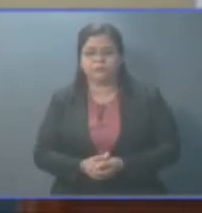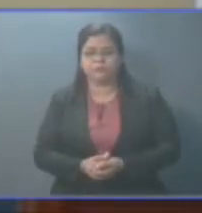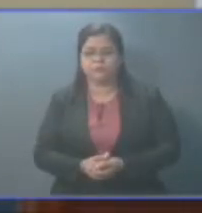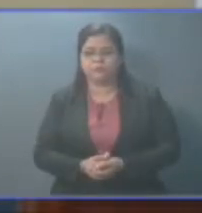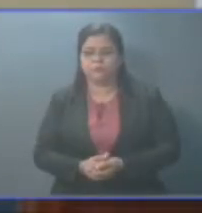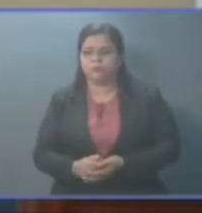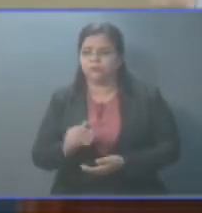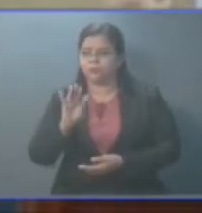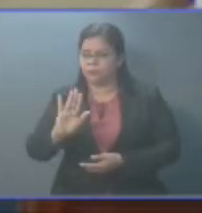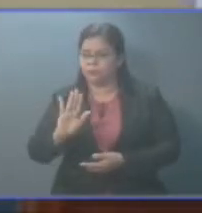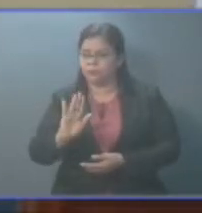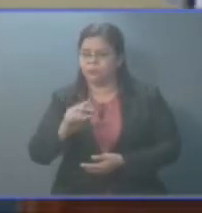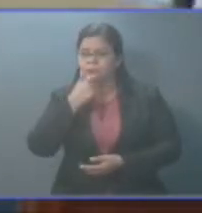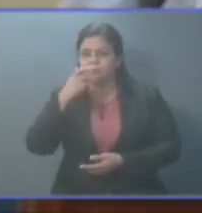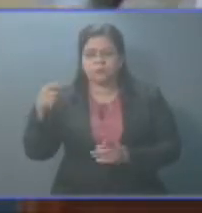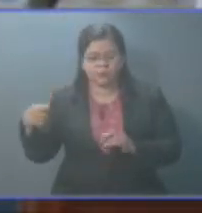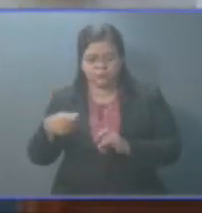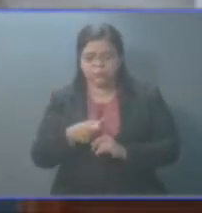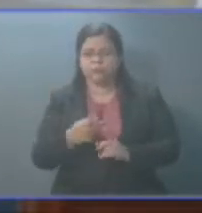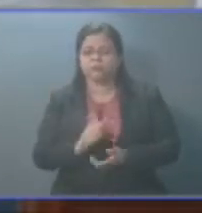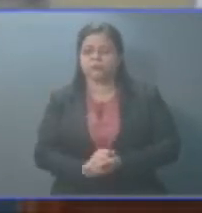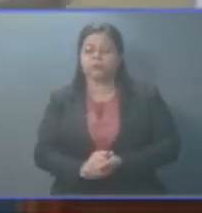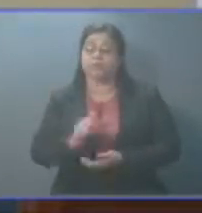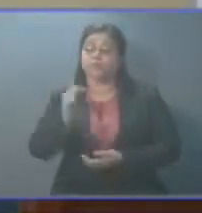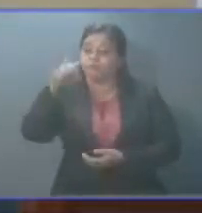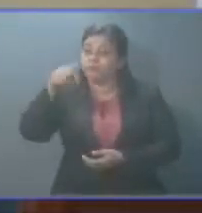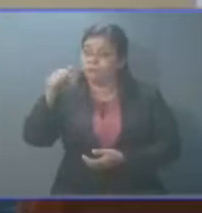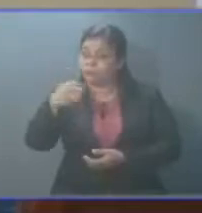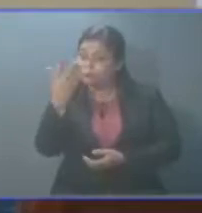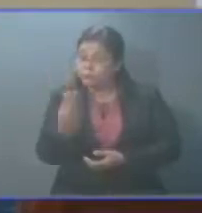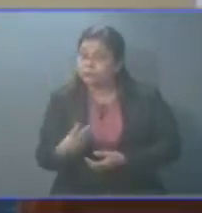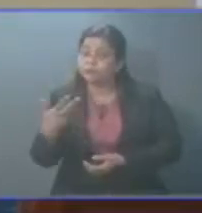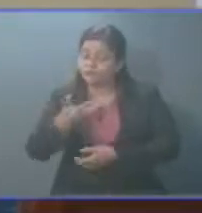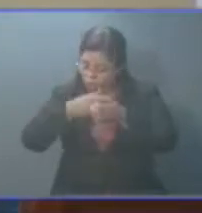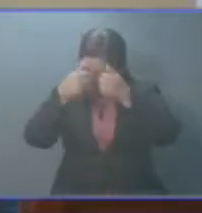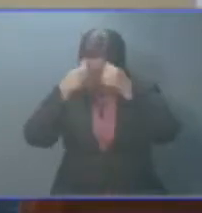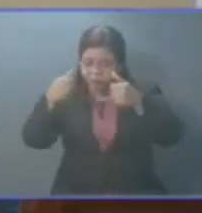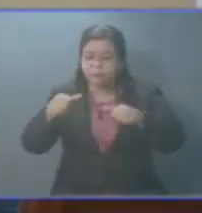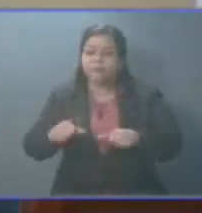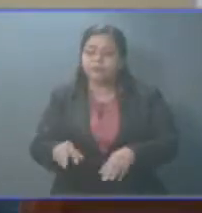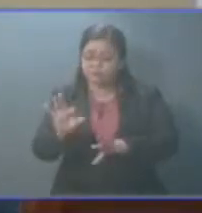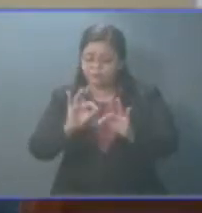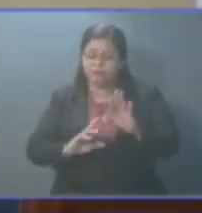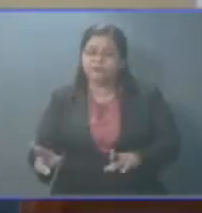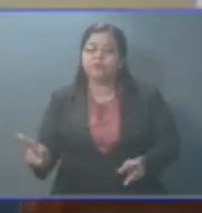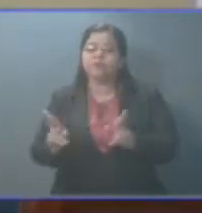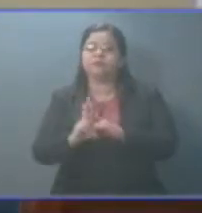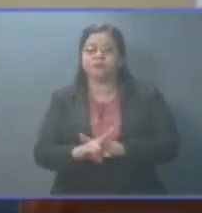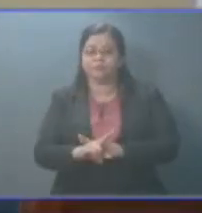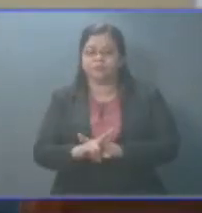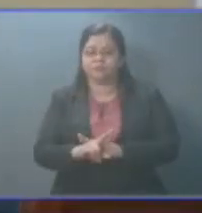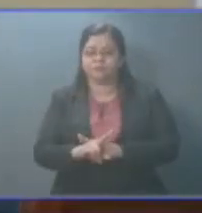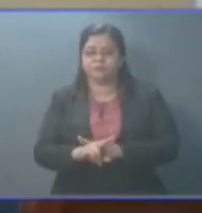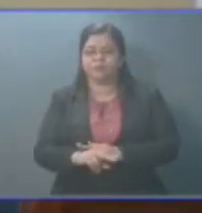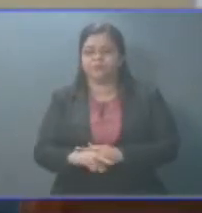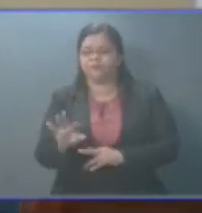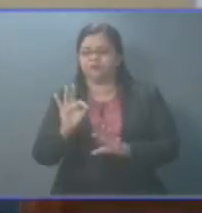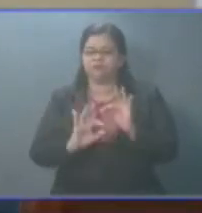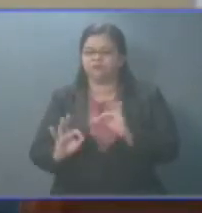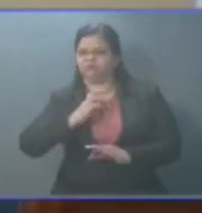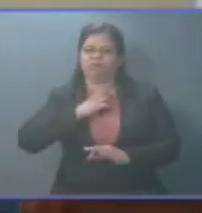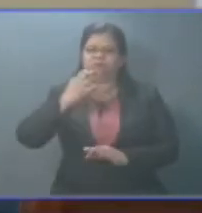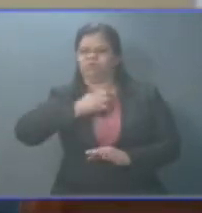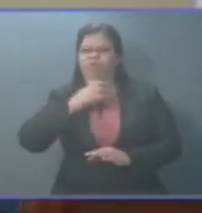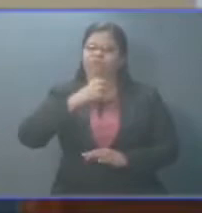su pensión? Hoy estamos aprobando un par de reformas que a regañadientes el